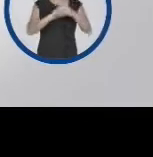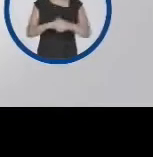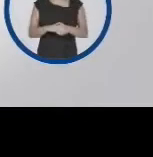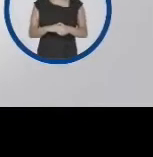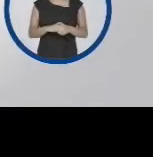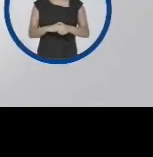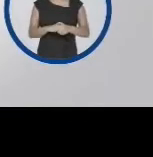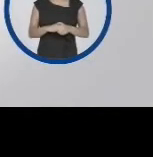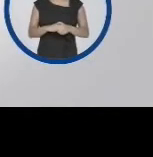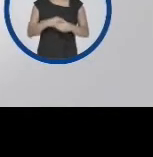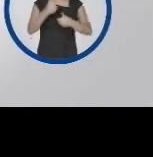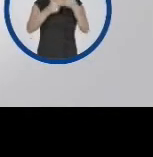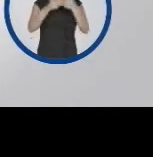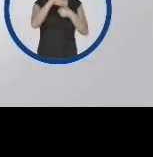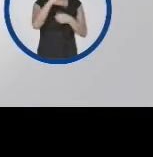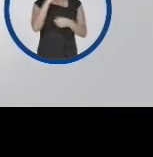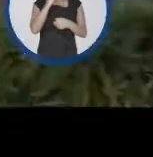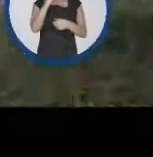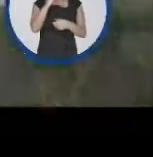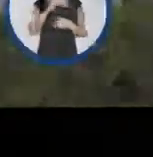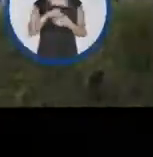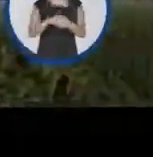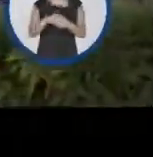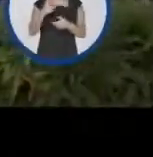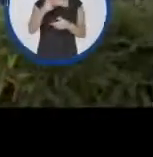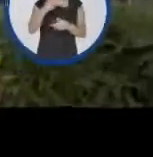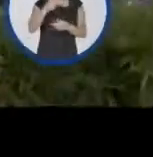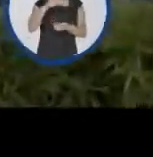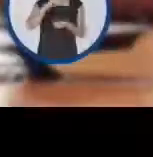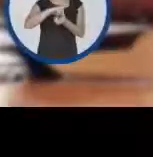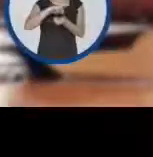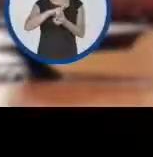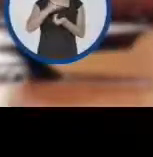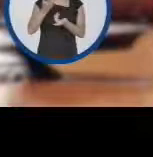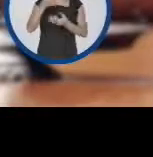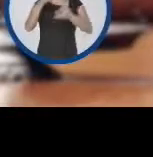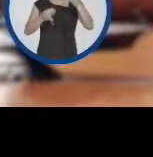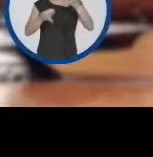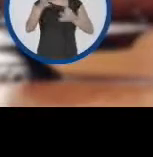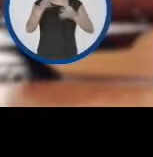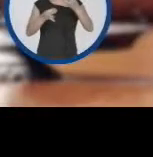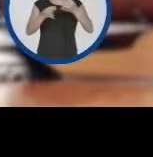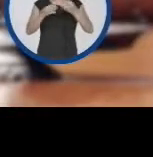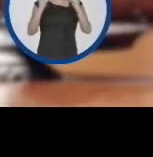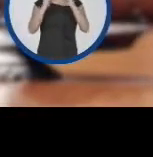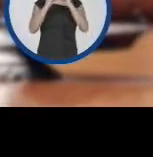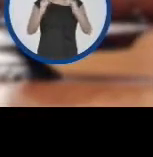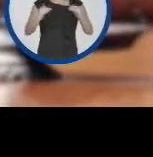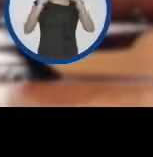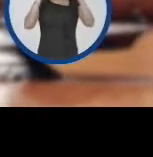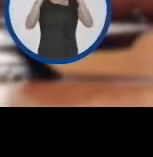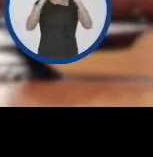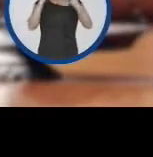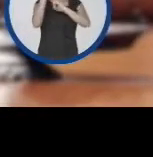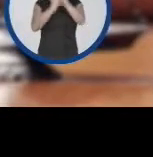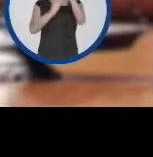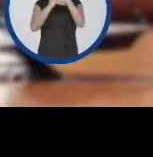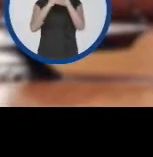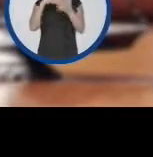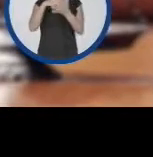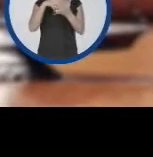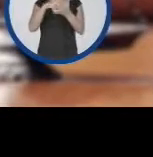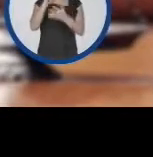de Participación Ciudadana y Control Social. ¿Cuál es su trayectoria? Soy doctor en jurisprudencia, diplomado en el